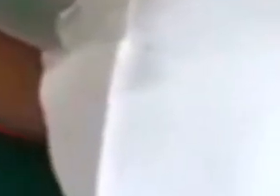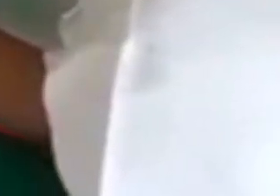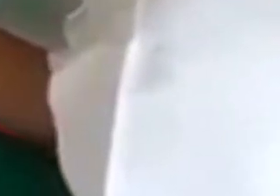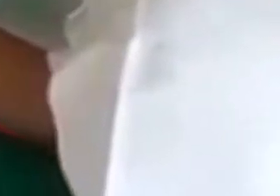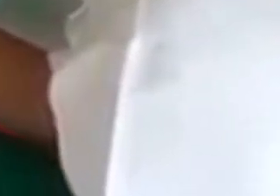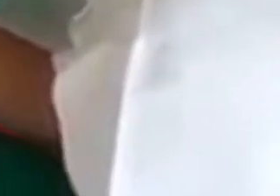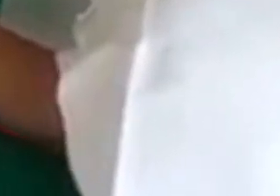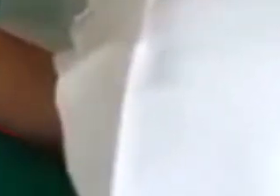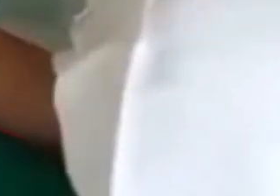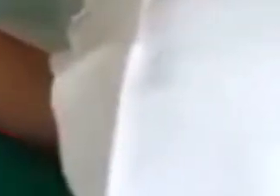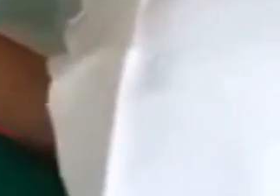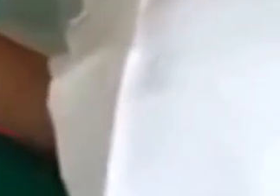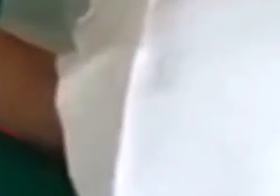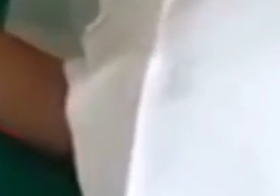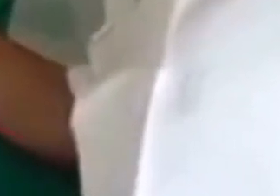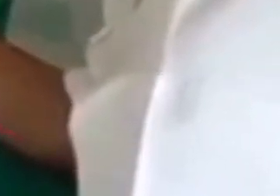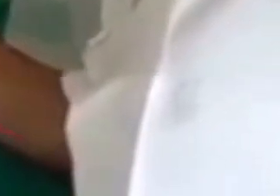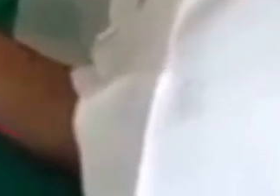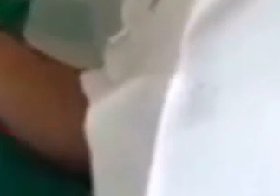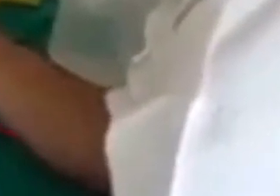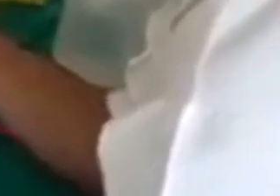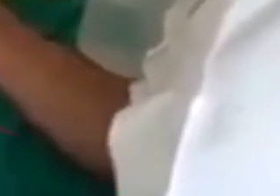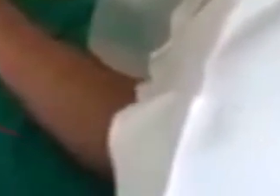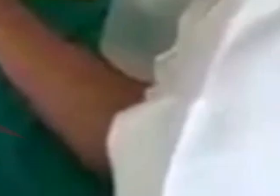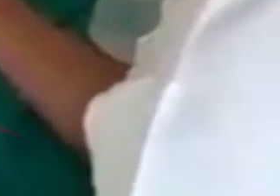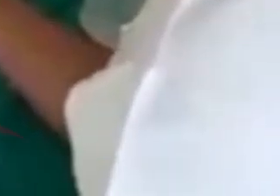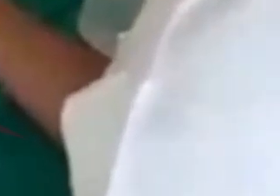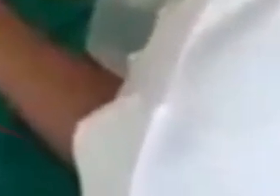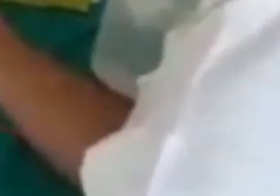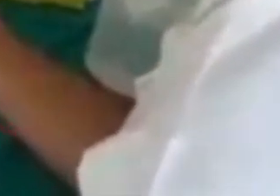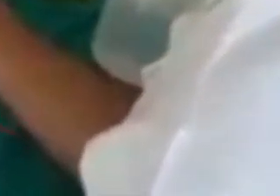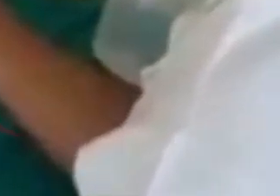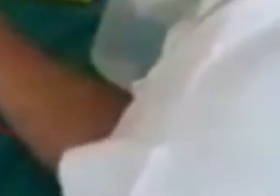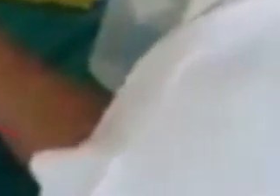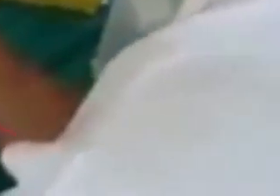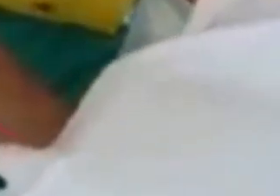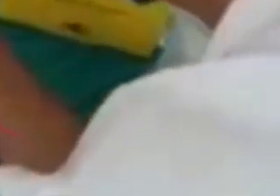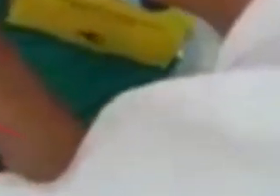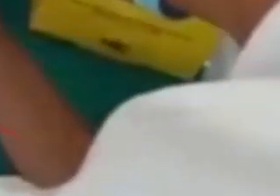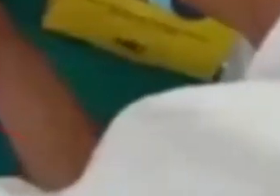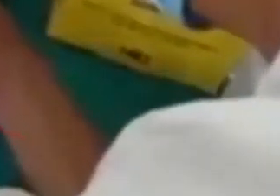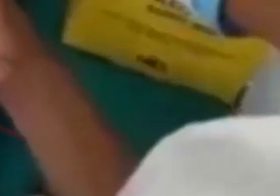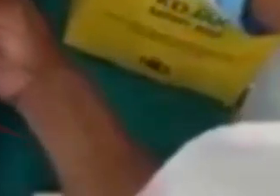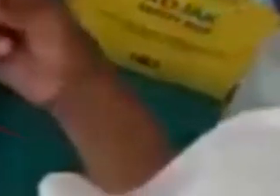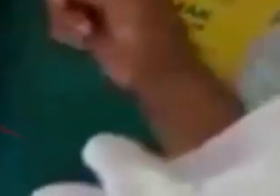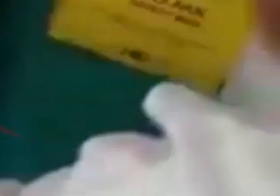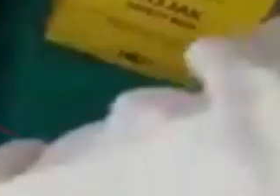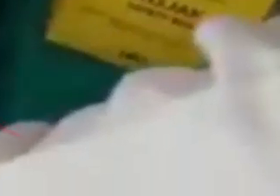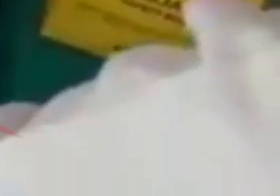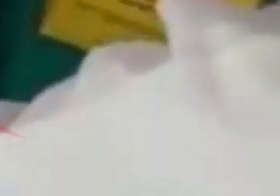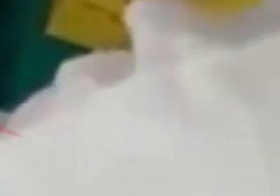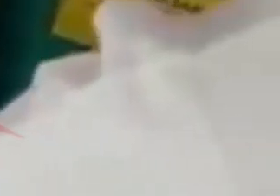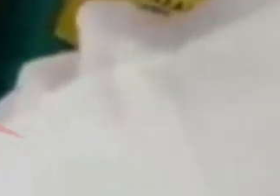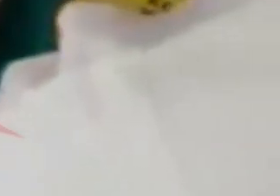40 y 59 años, que corresponden al 50% de la población meta, y de 18 y 39 años, que corresponden al